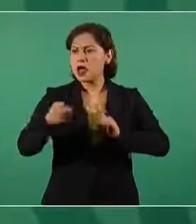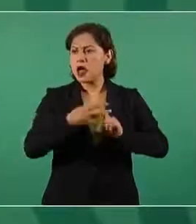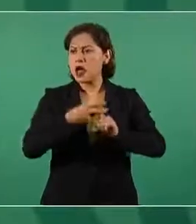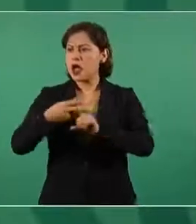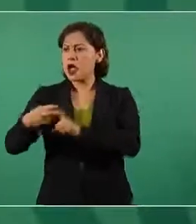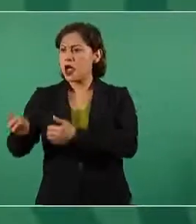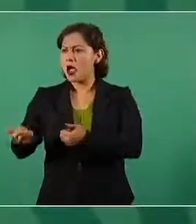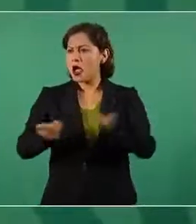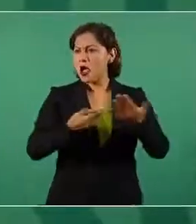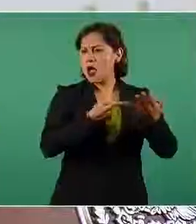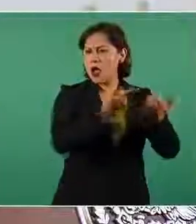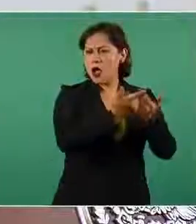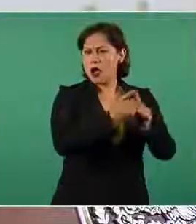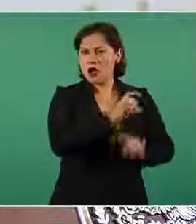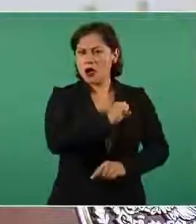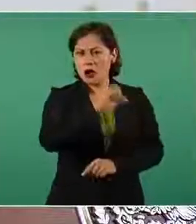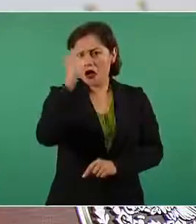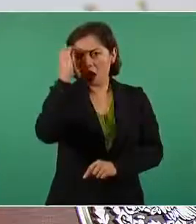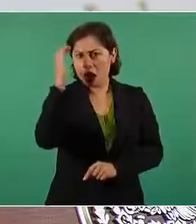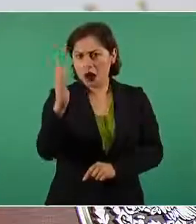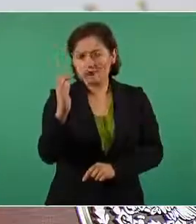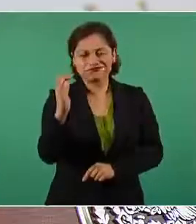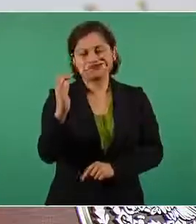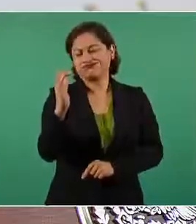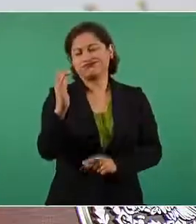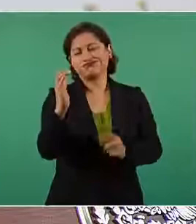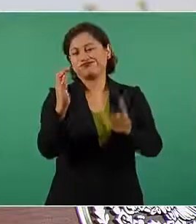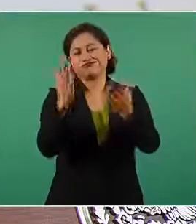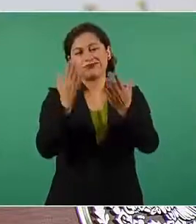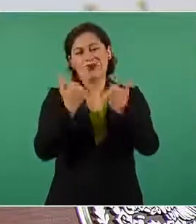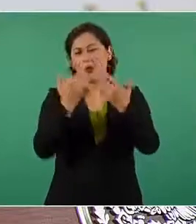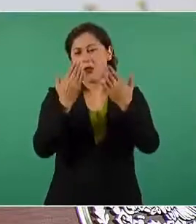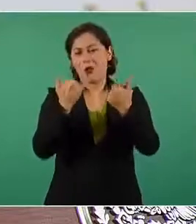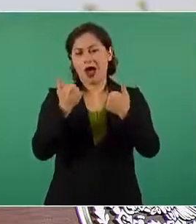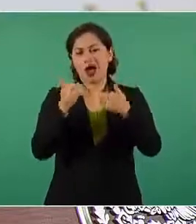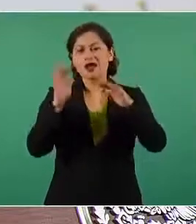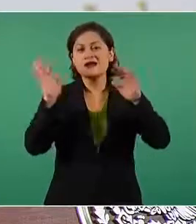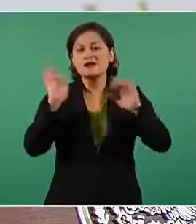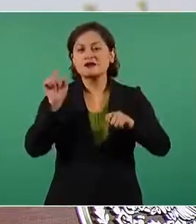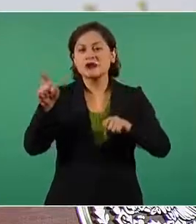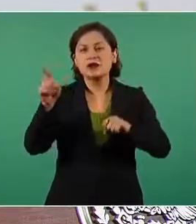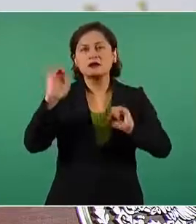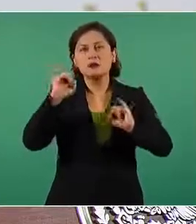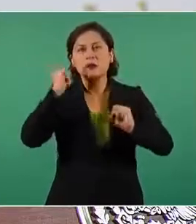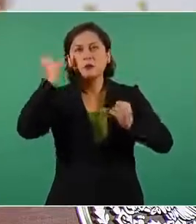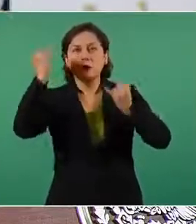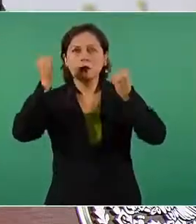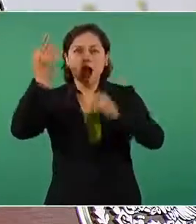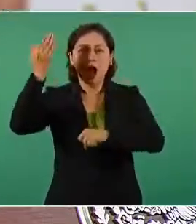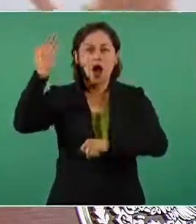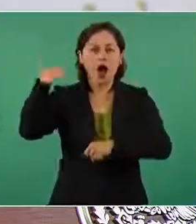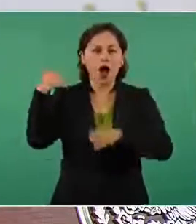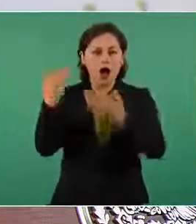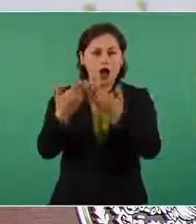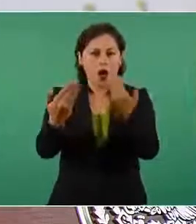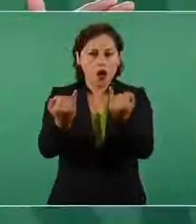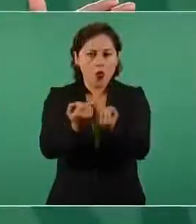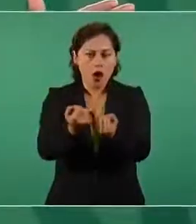existe. Eso posiblemente se daba antes. Ahora hay una